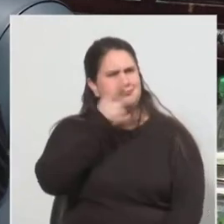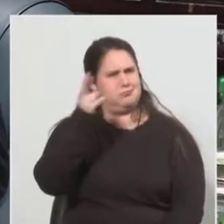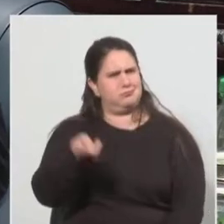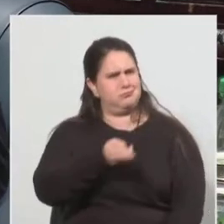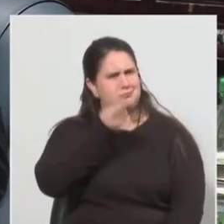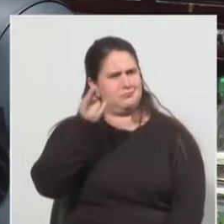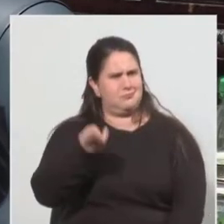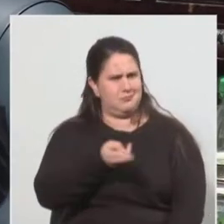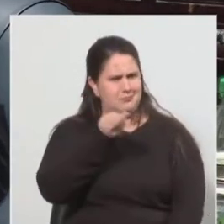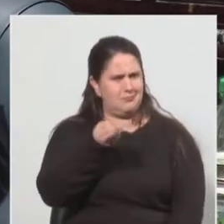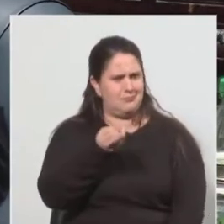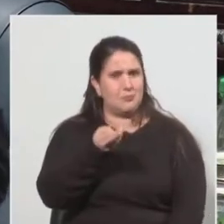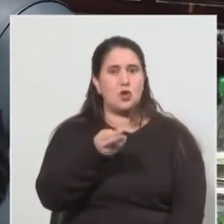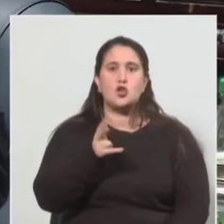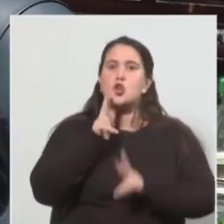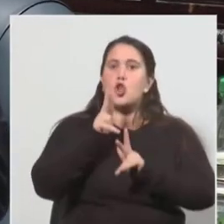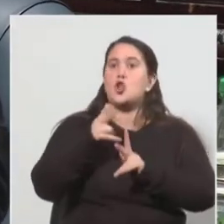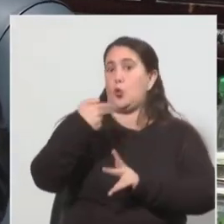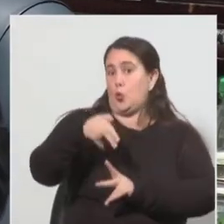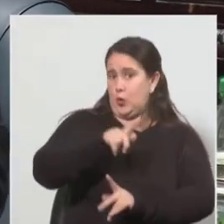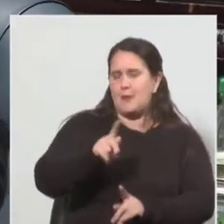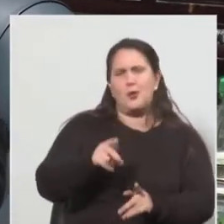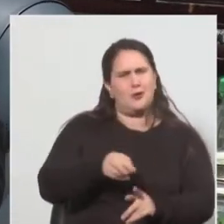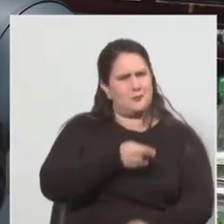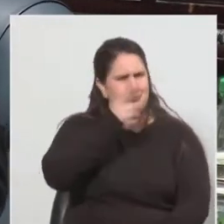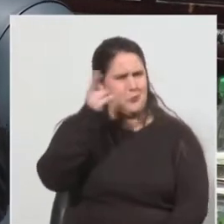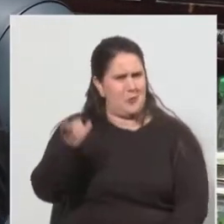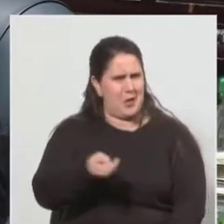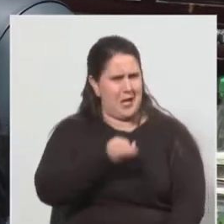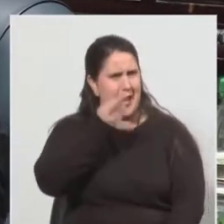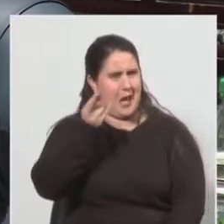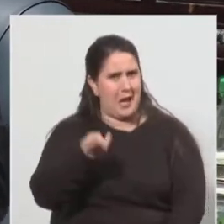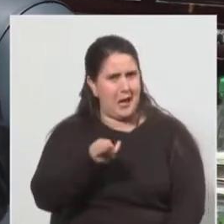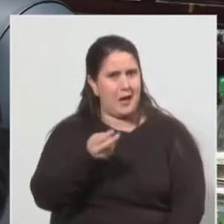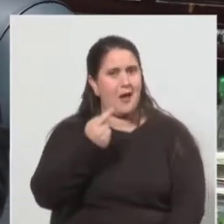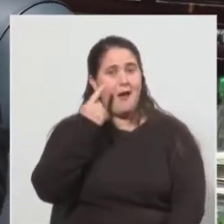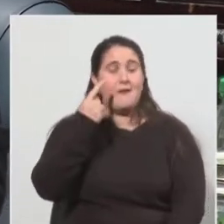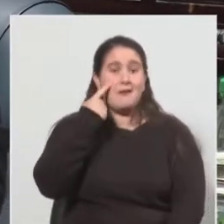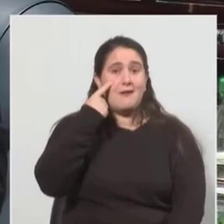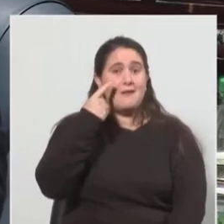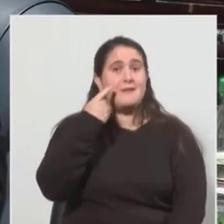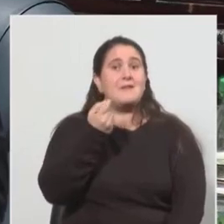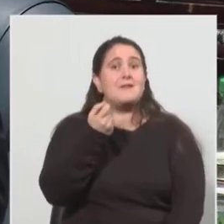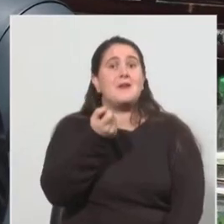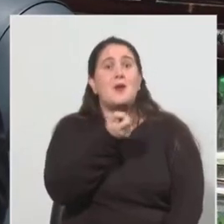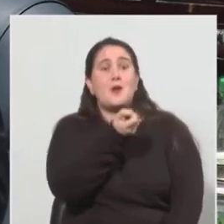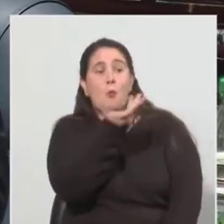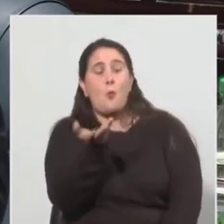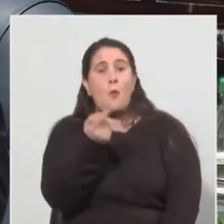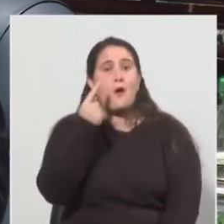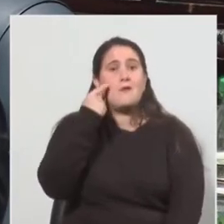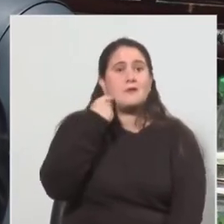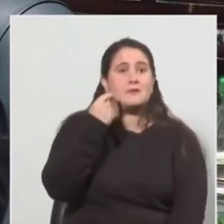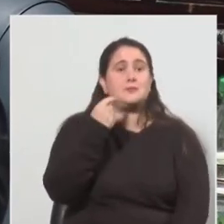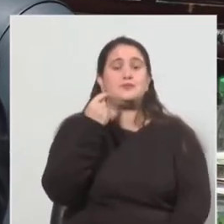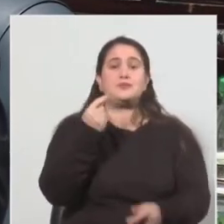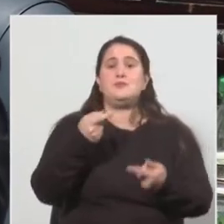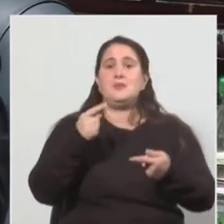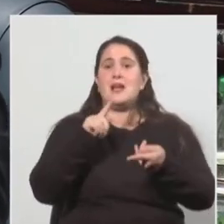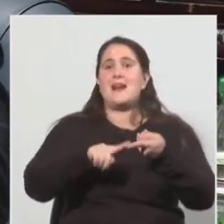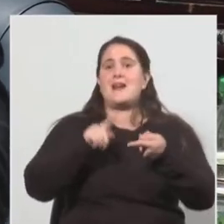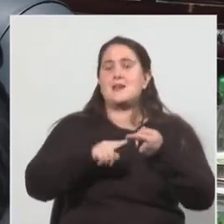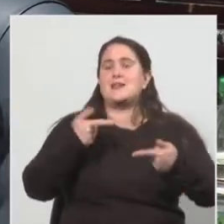sucediera, decimos que es inusual. Alcanza con ver los números publicados en la memoria del Ministerio de